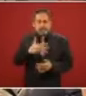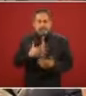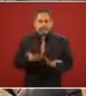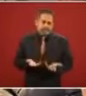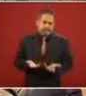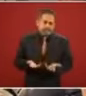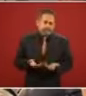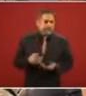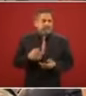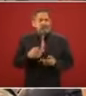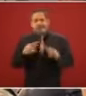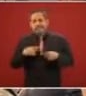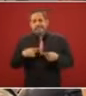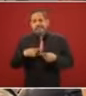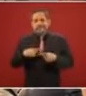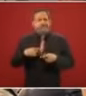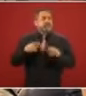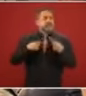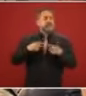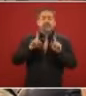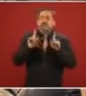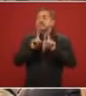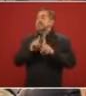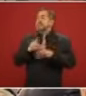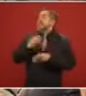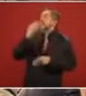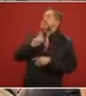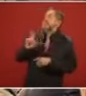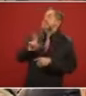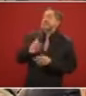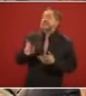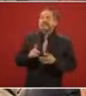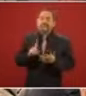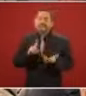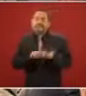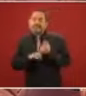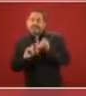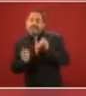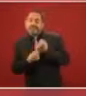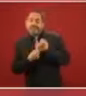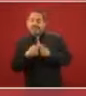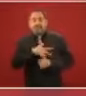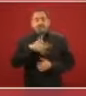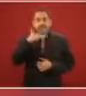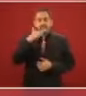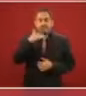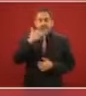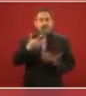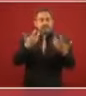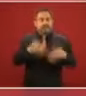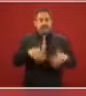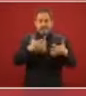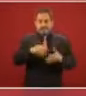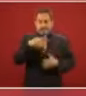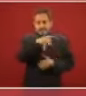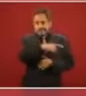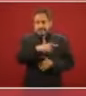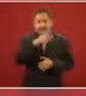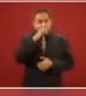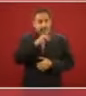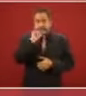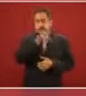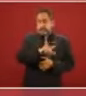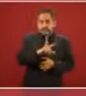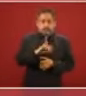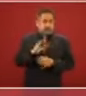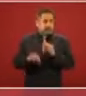la caseta o permiten que pasen libre, sino por empresas que han quedado mal, que